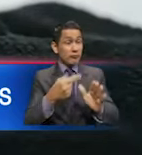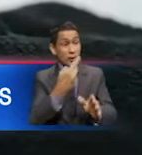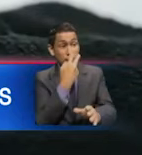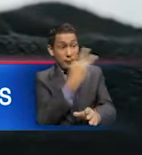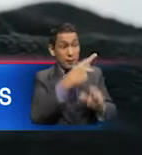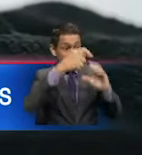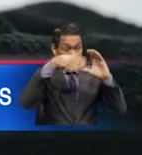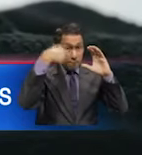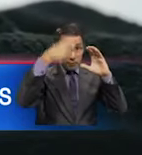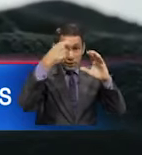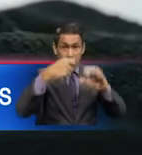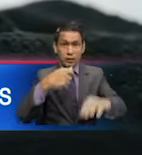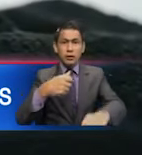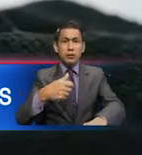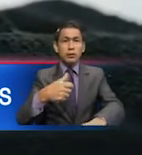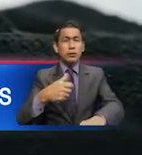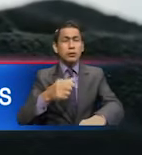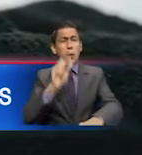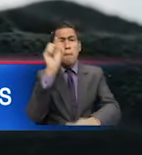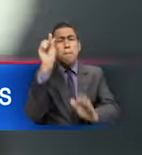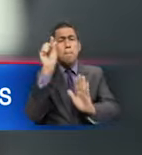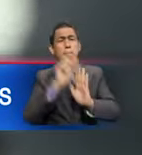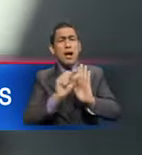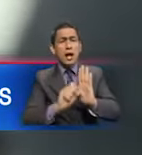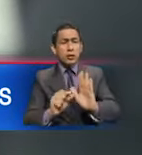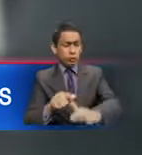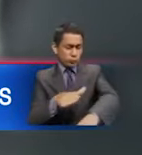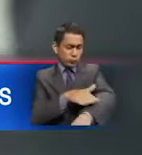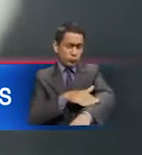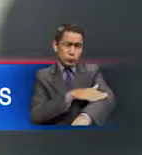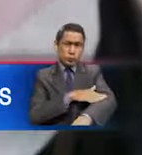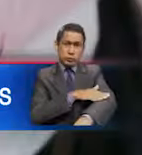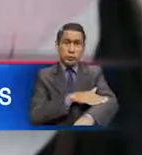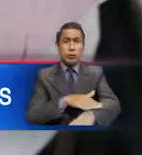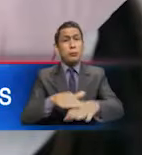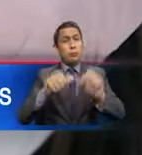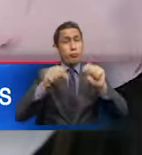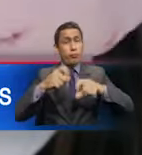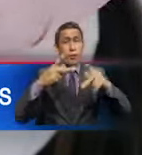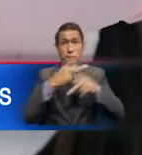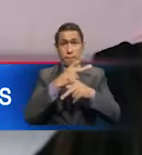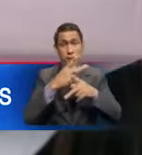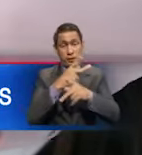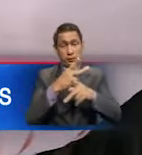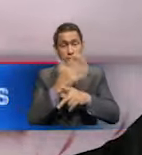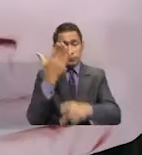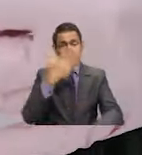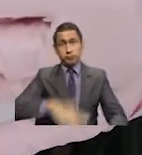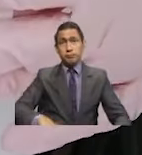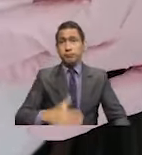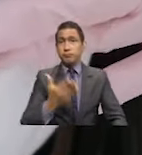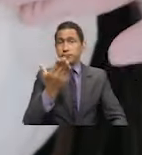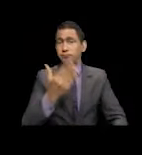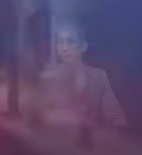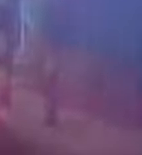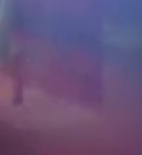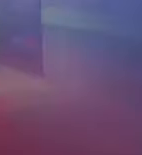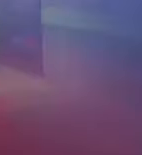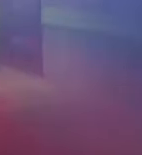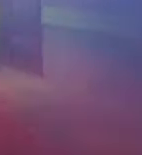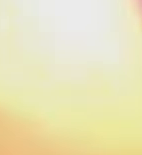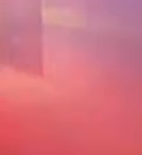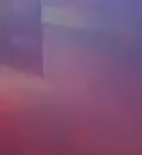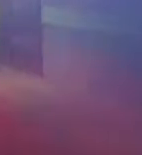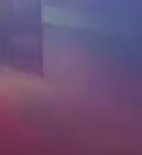terminar gastando más dinero del que de verdad te costaría lo que tú necesitas. Lucero Llanos, TC Televisión.